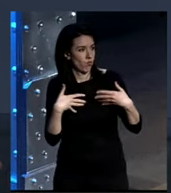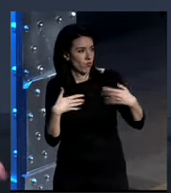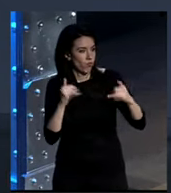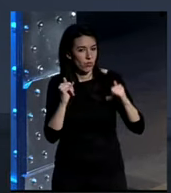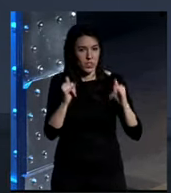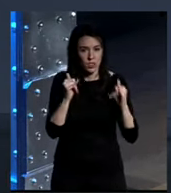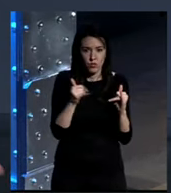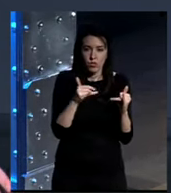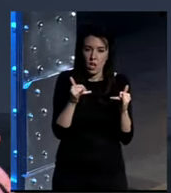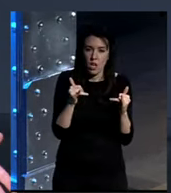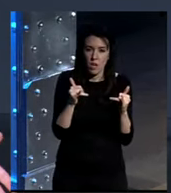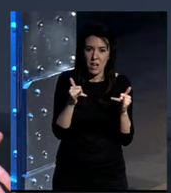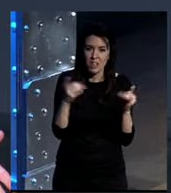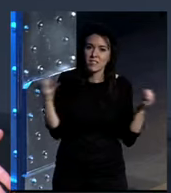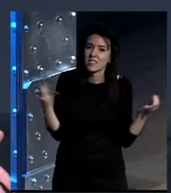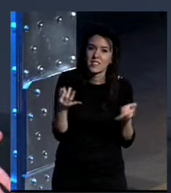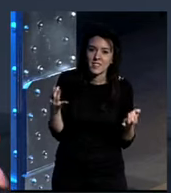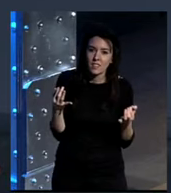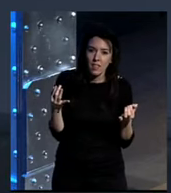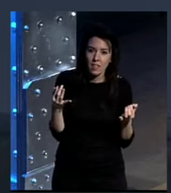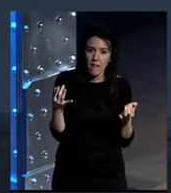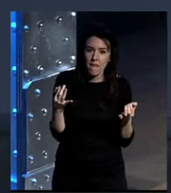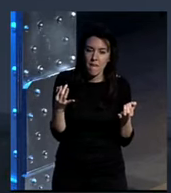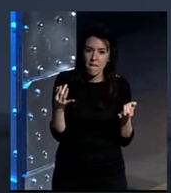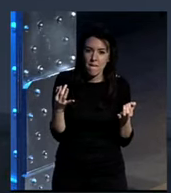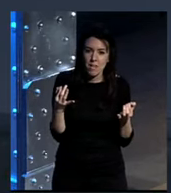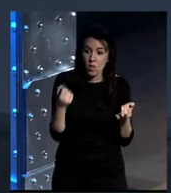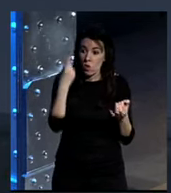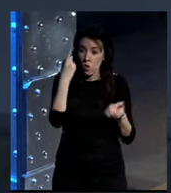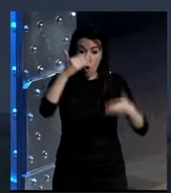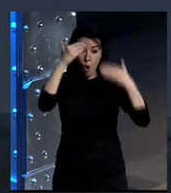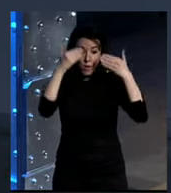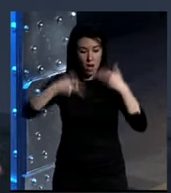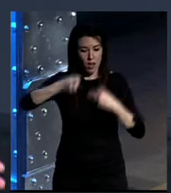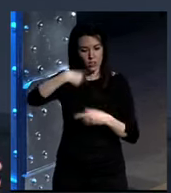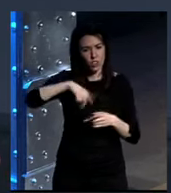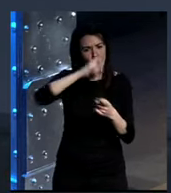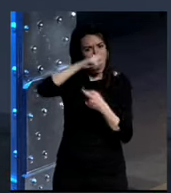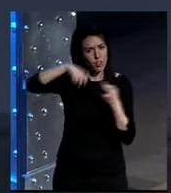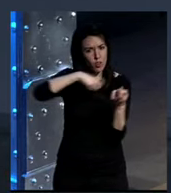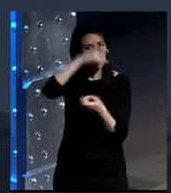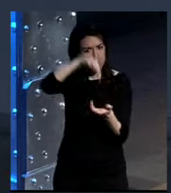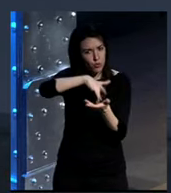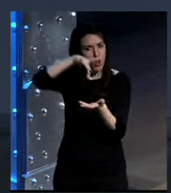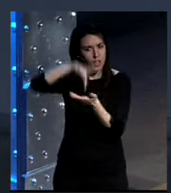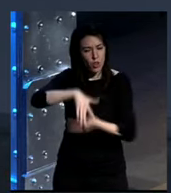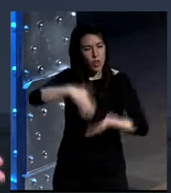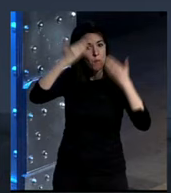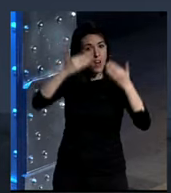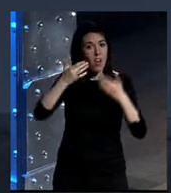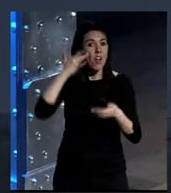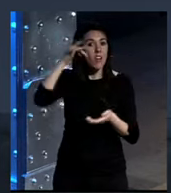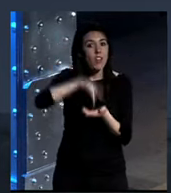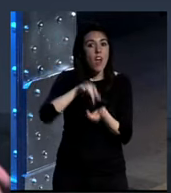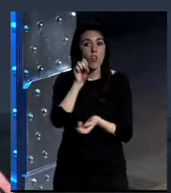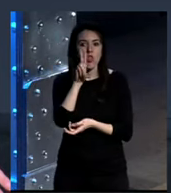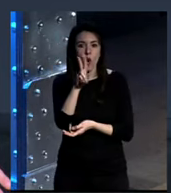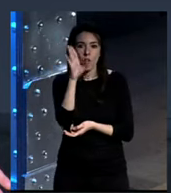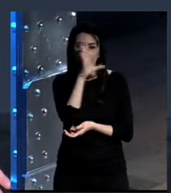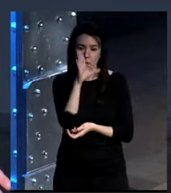disfrutando enormemente, era en uno de los homenajes que nosotros hacemos todos los años, el día 12 de febrero.